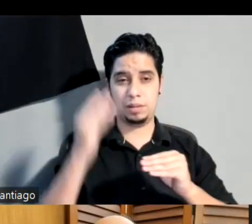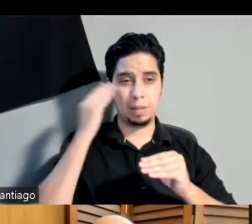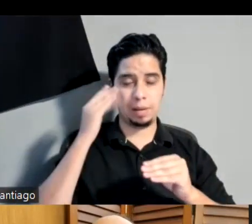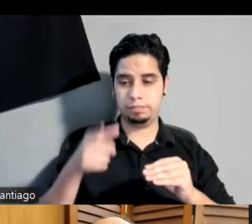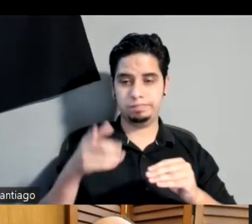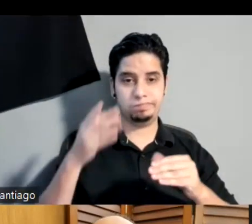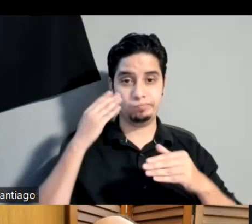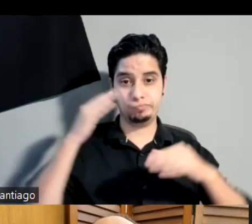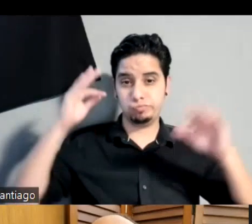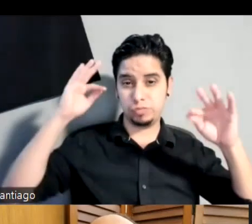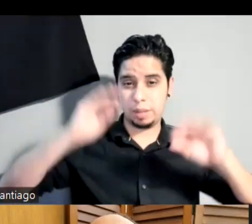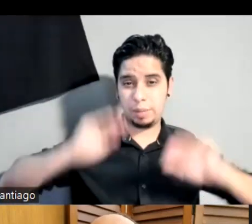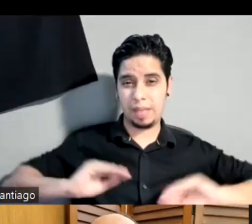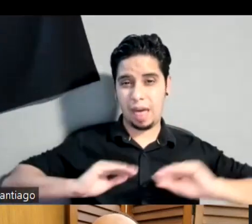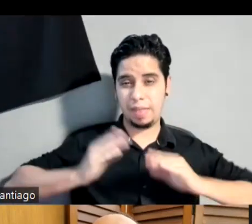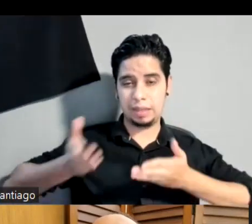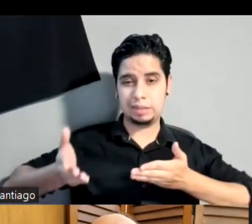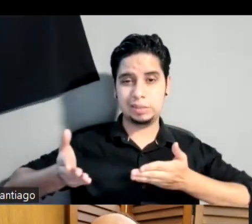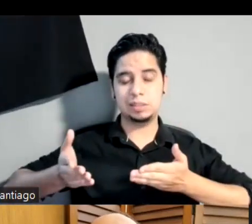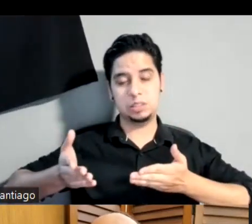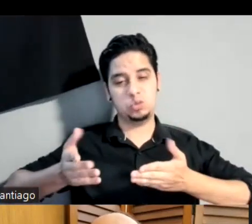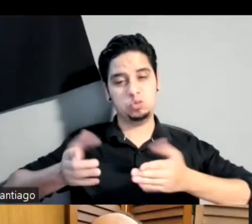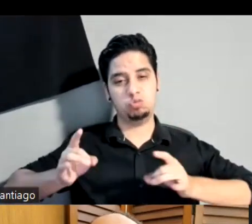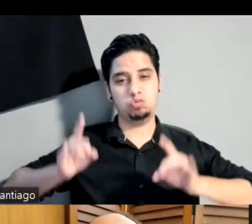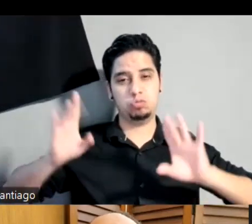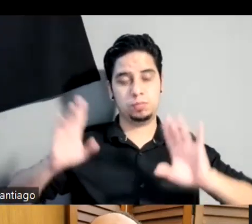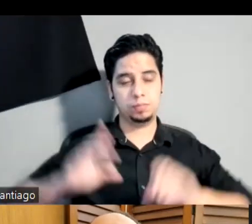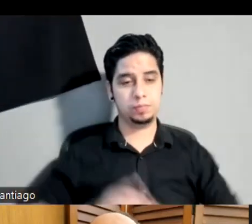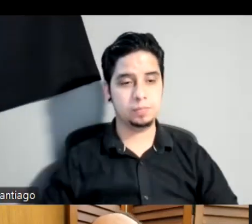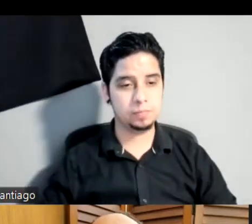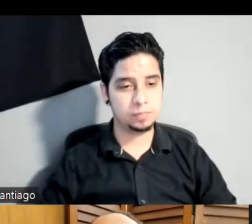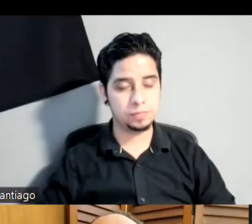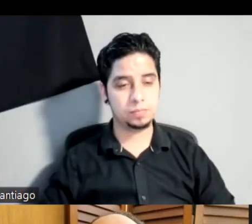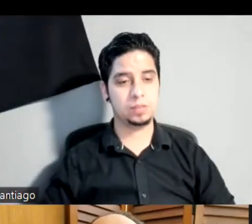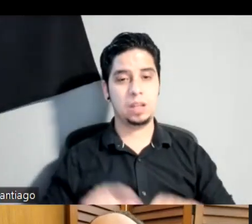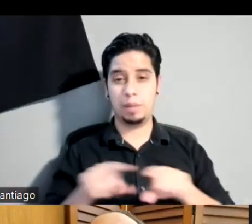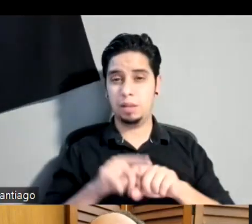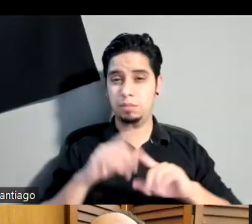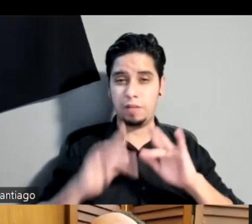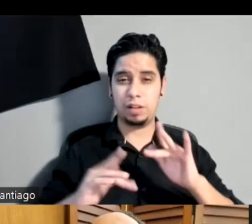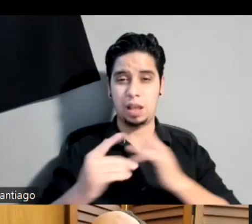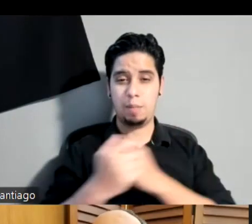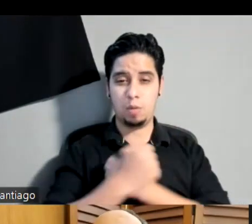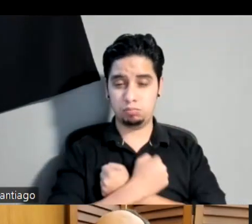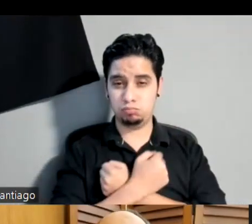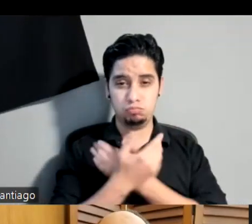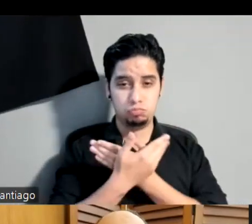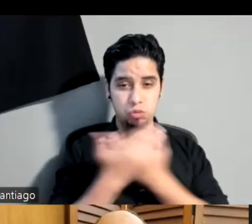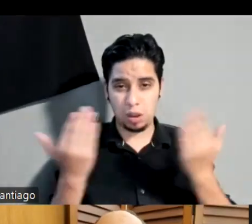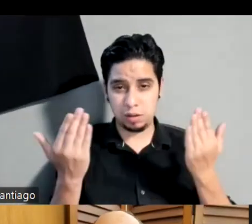sabe. Dislalia, exacto. Y también la falta de amor, finalmente. La falta